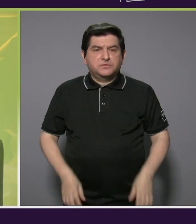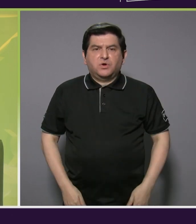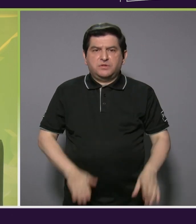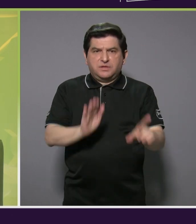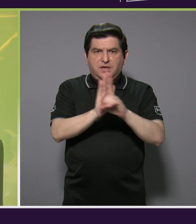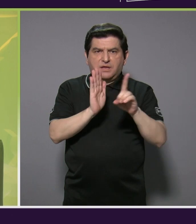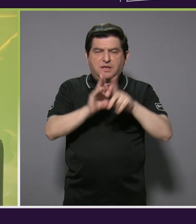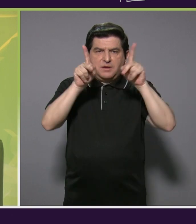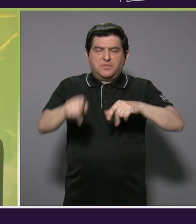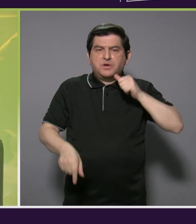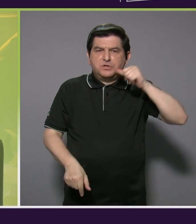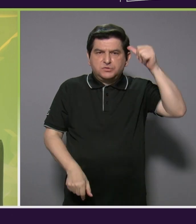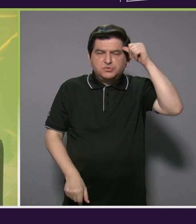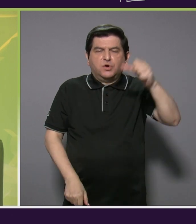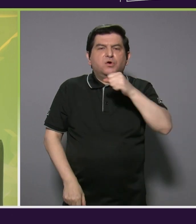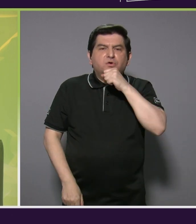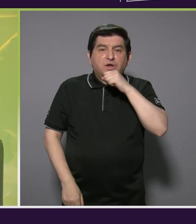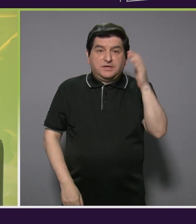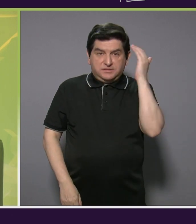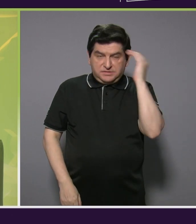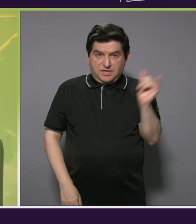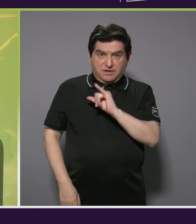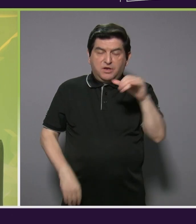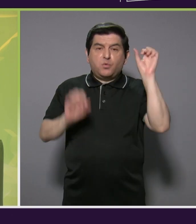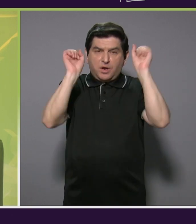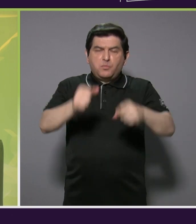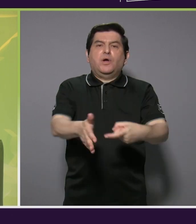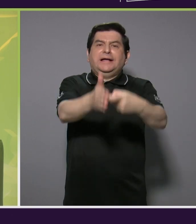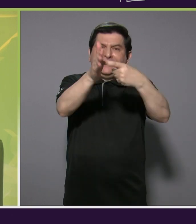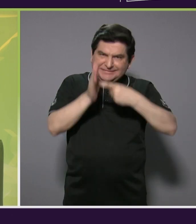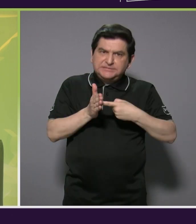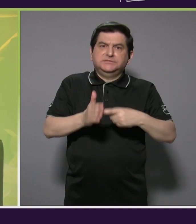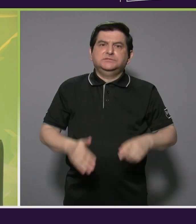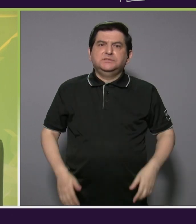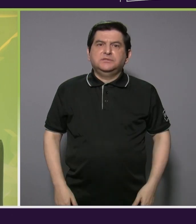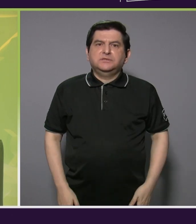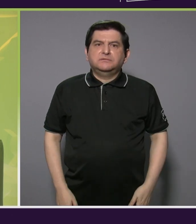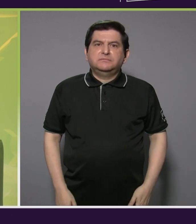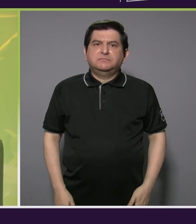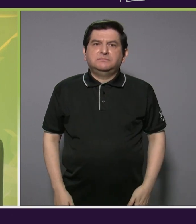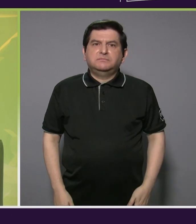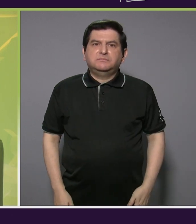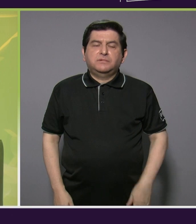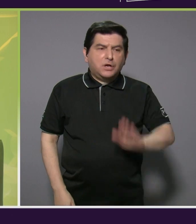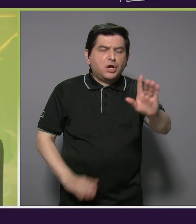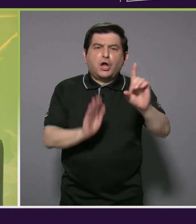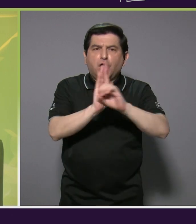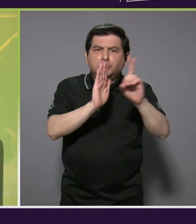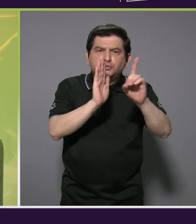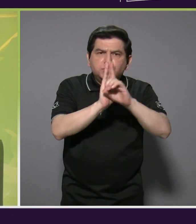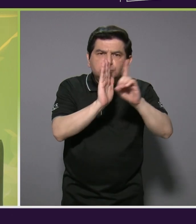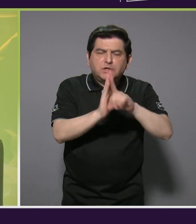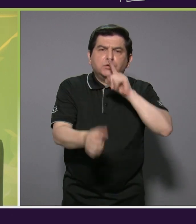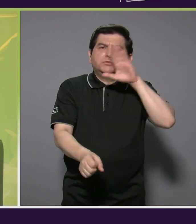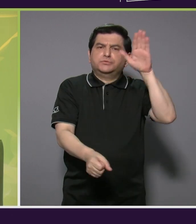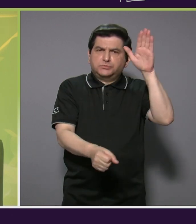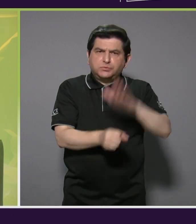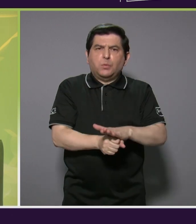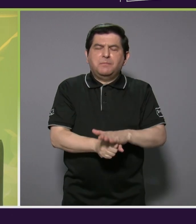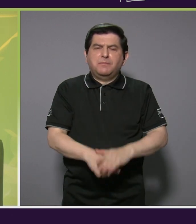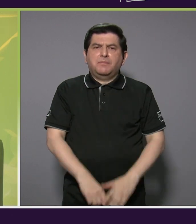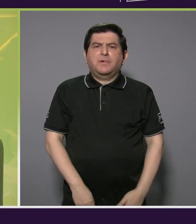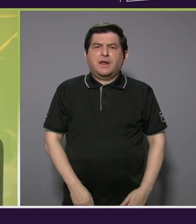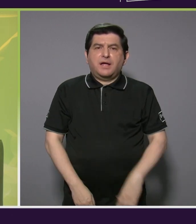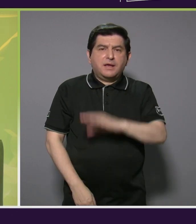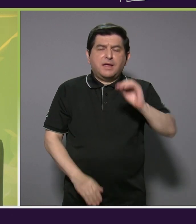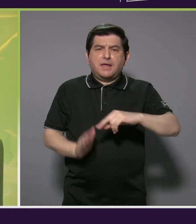que tiene la persona adulta mayor, que sepan que también pueden exigir ¿verdad? Que sus derechos sean cumplidos y lo que establece la